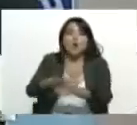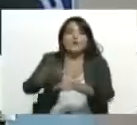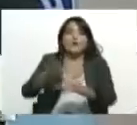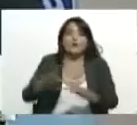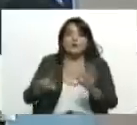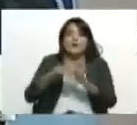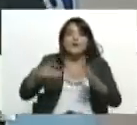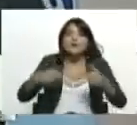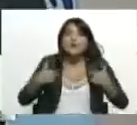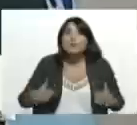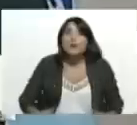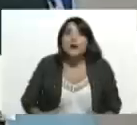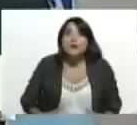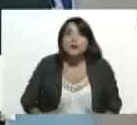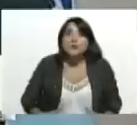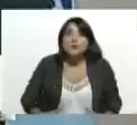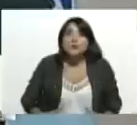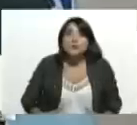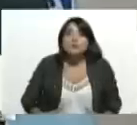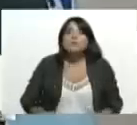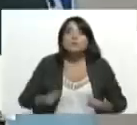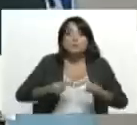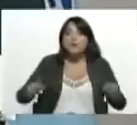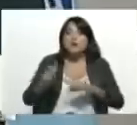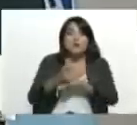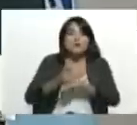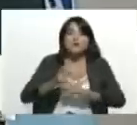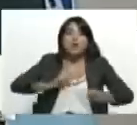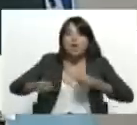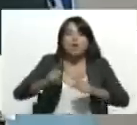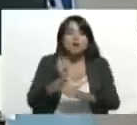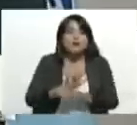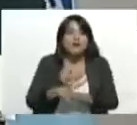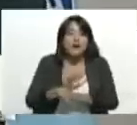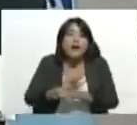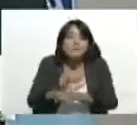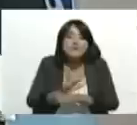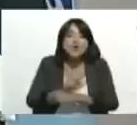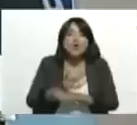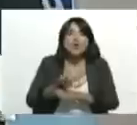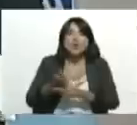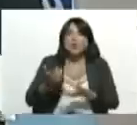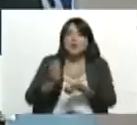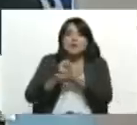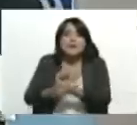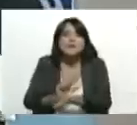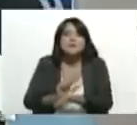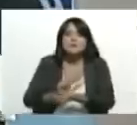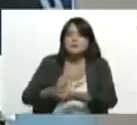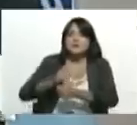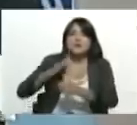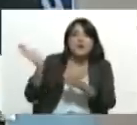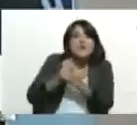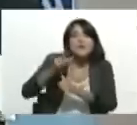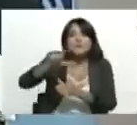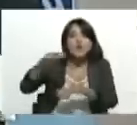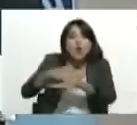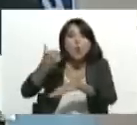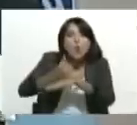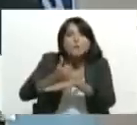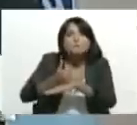pero si actúa rápidamente el estado deteniendo procesando a quien